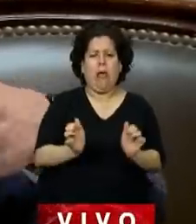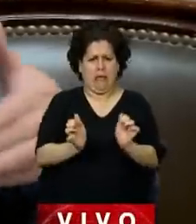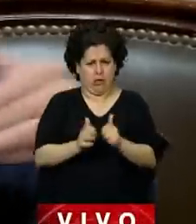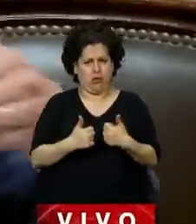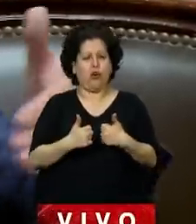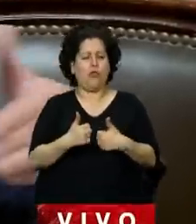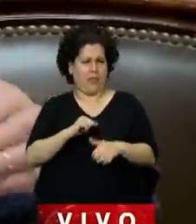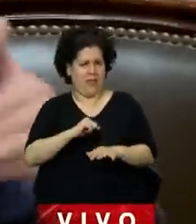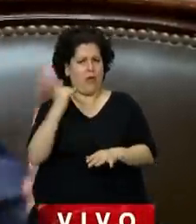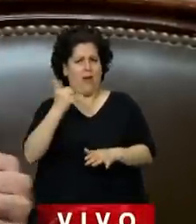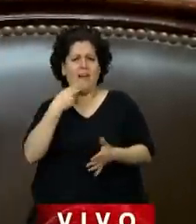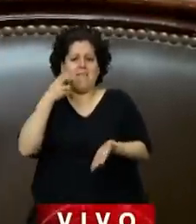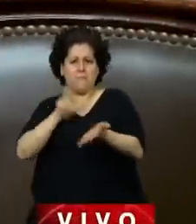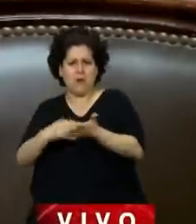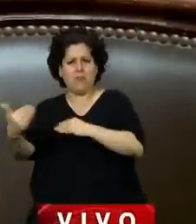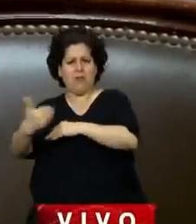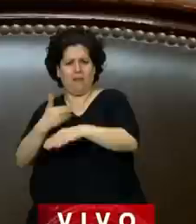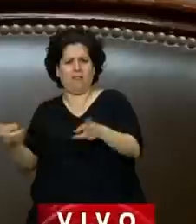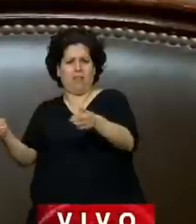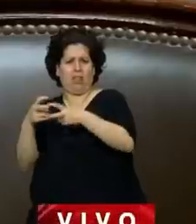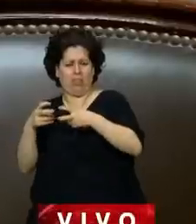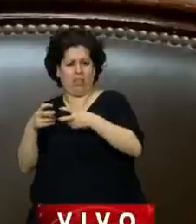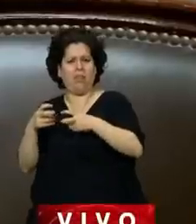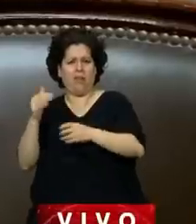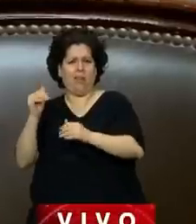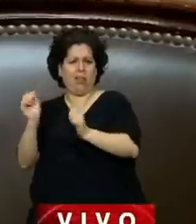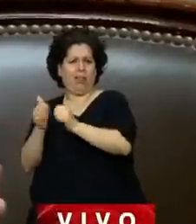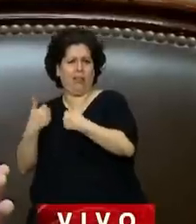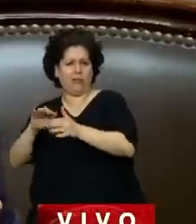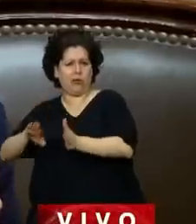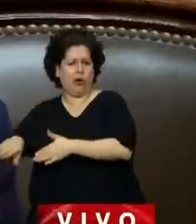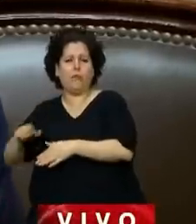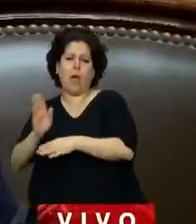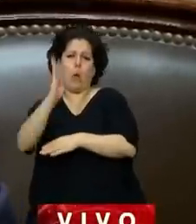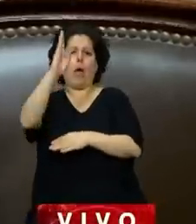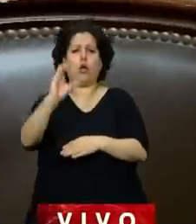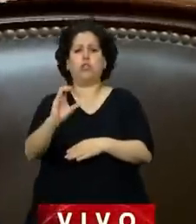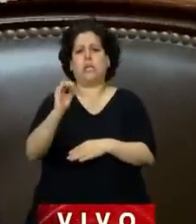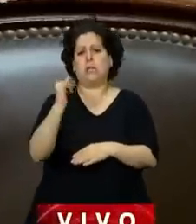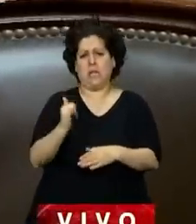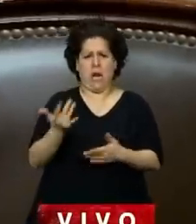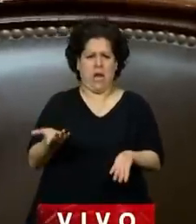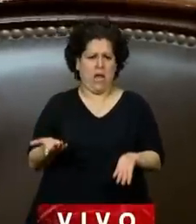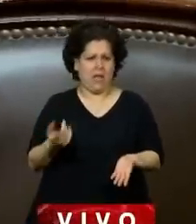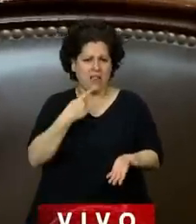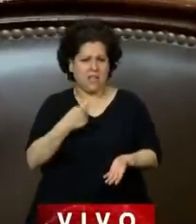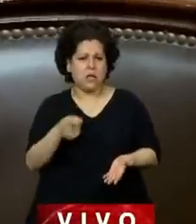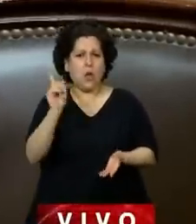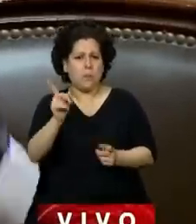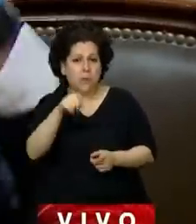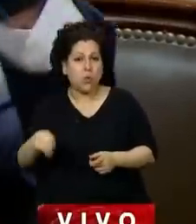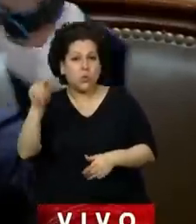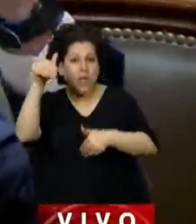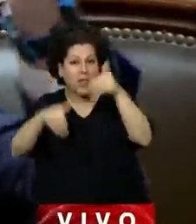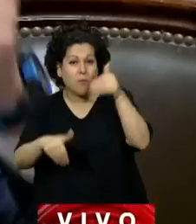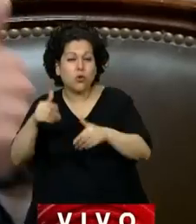escondiendo el déficit bajo la alfombra del Banco Central de la República Argentina. Ustedes han tenido el voto de